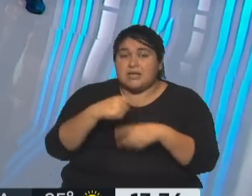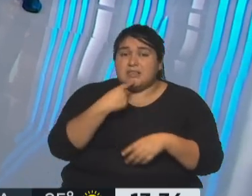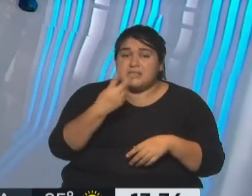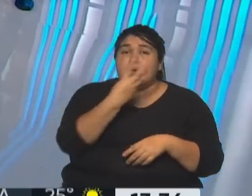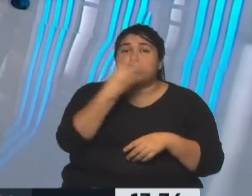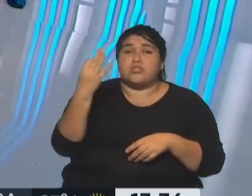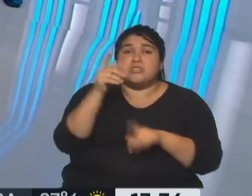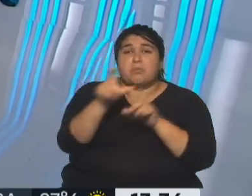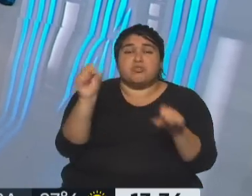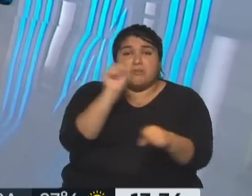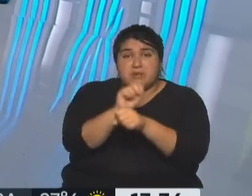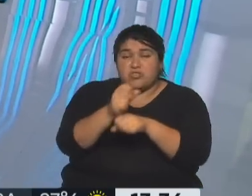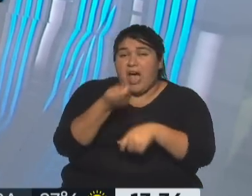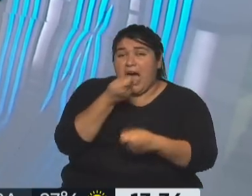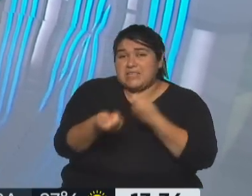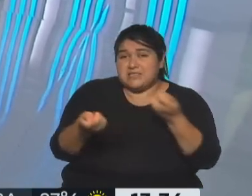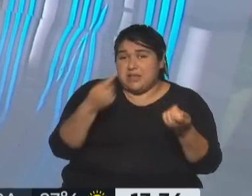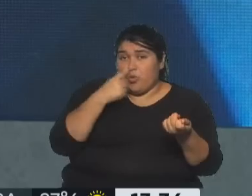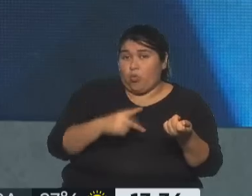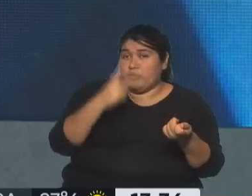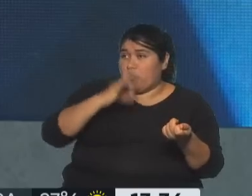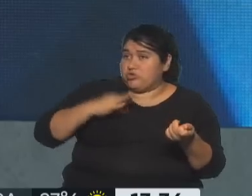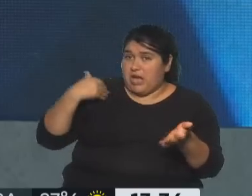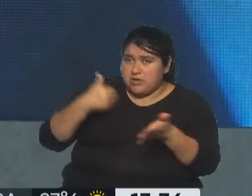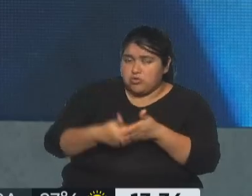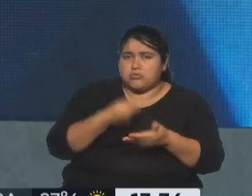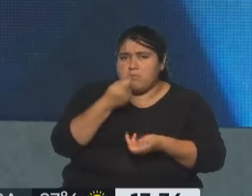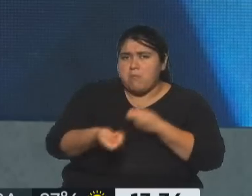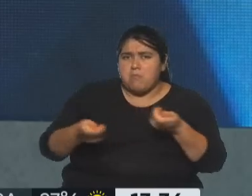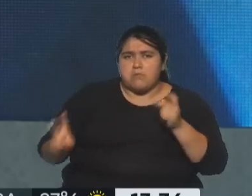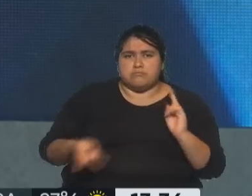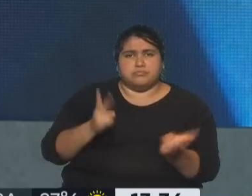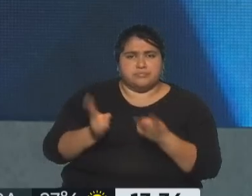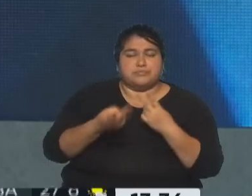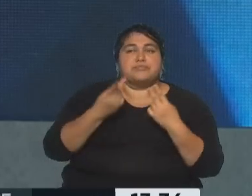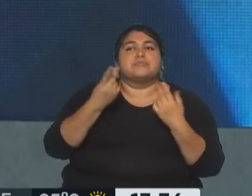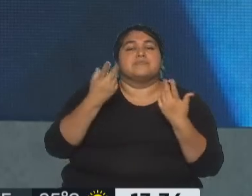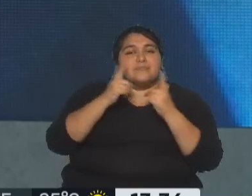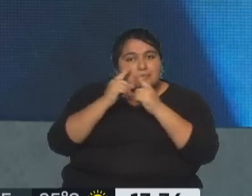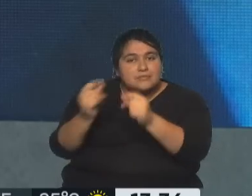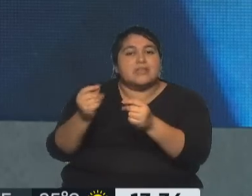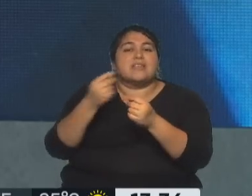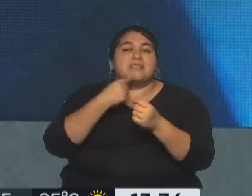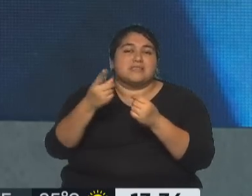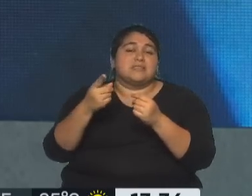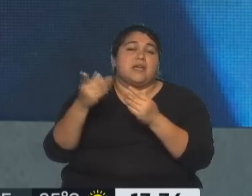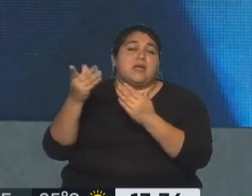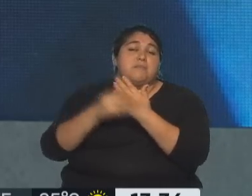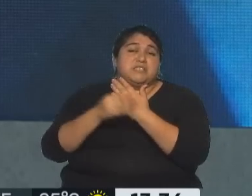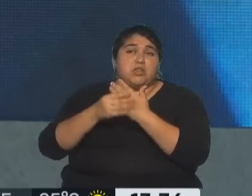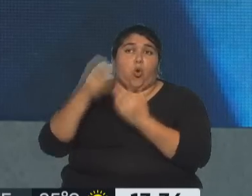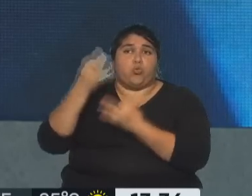400 presos fueron asesinados en los últimos 2 años. Eso también, ¿no? Lo que cuestionan es que se cerró el Ministerio de